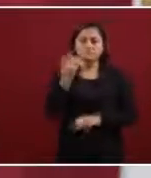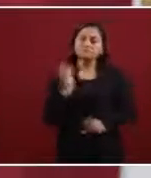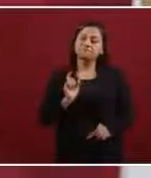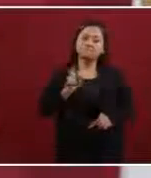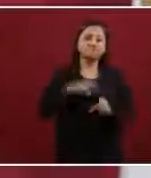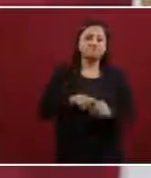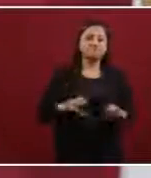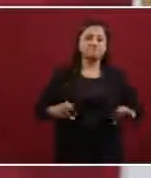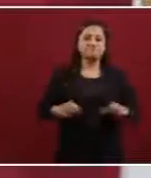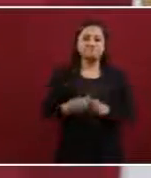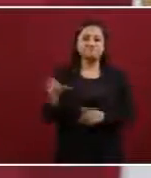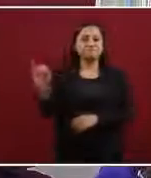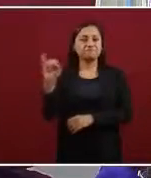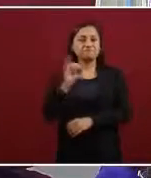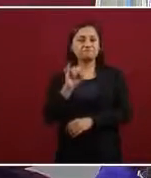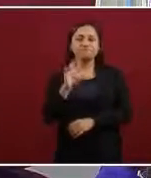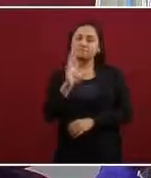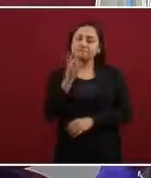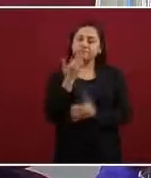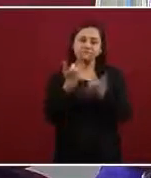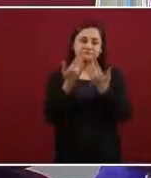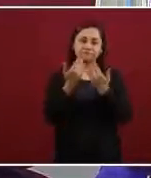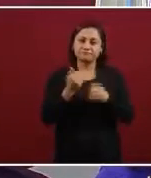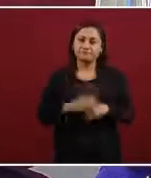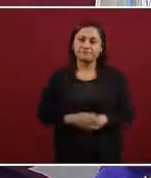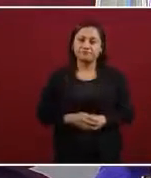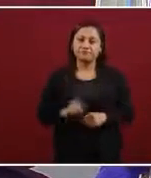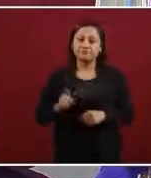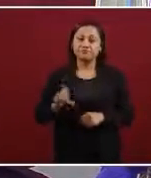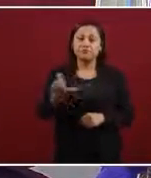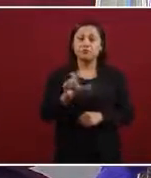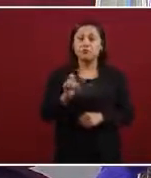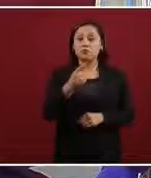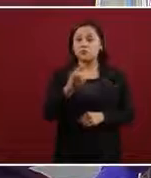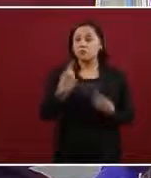El que le da la espalda al pueblo no es de izquierda.